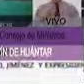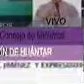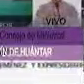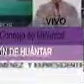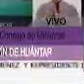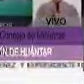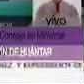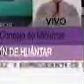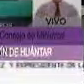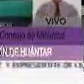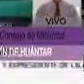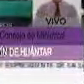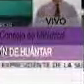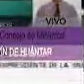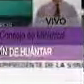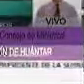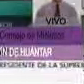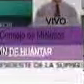Sí.